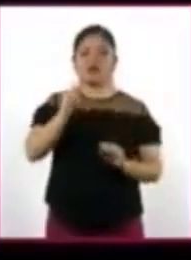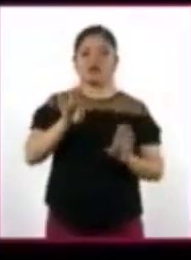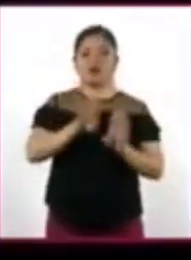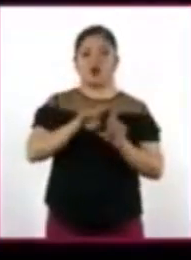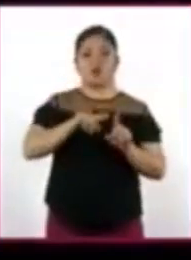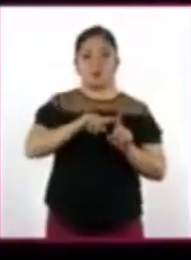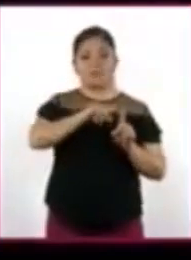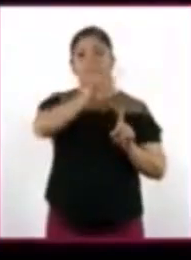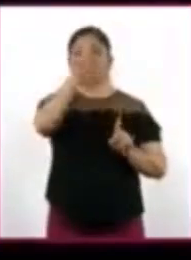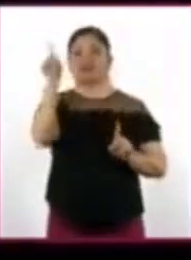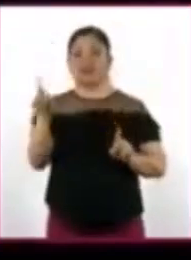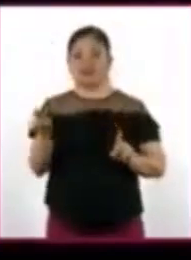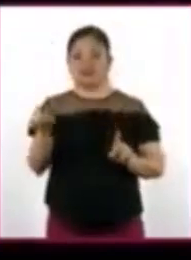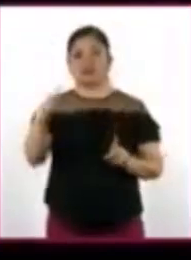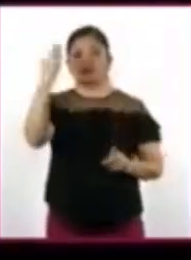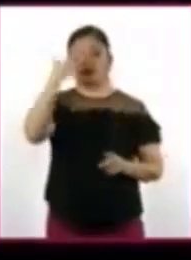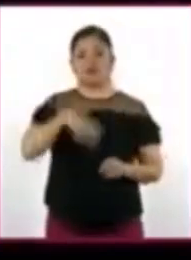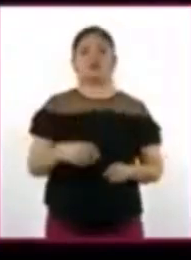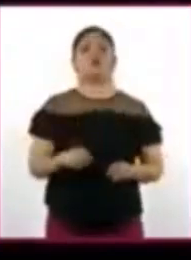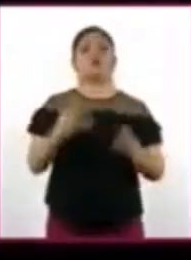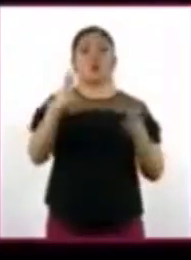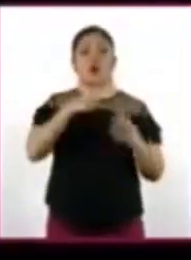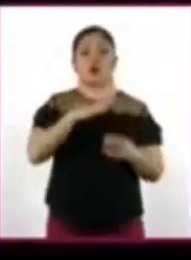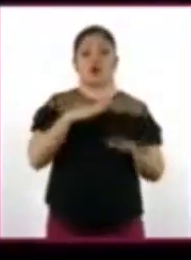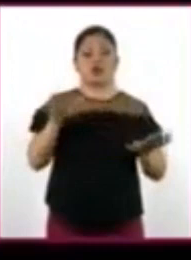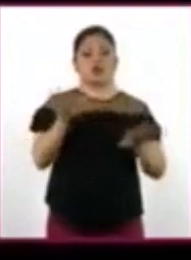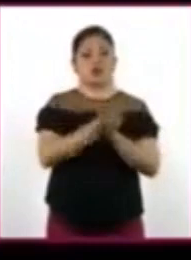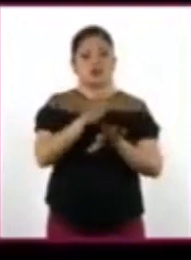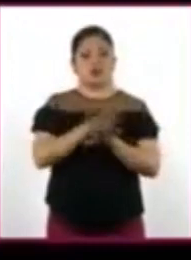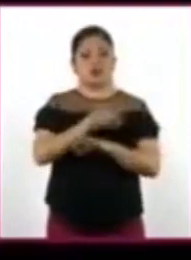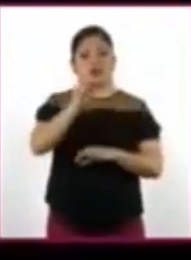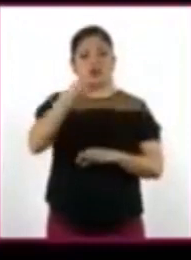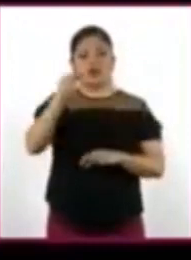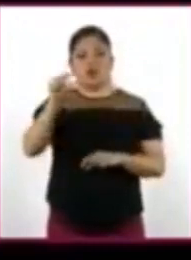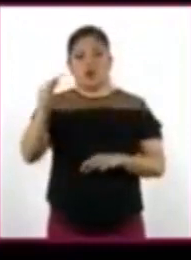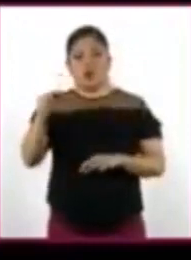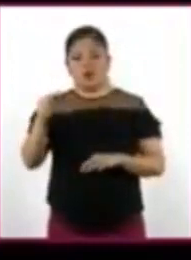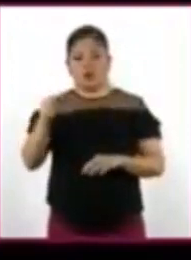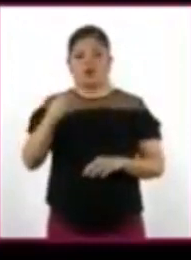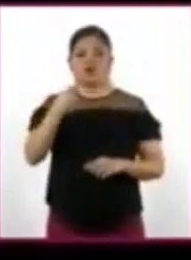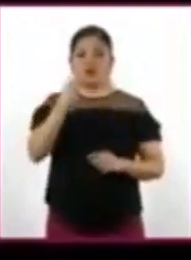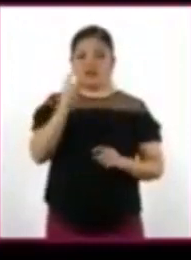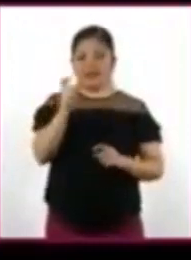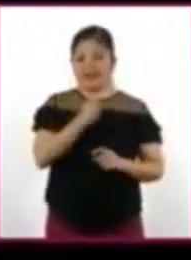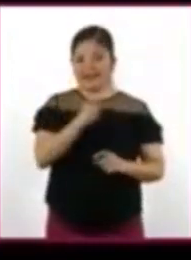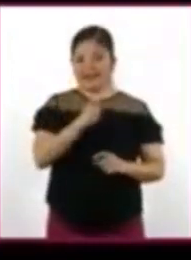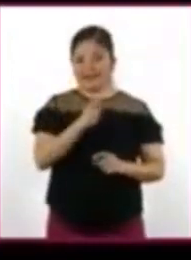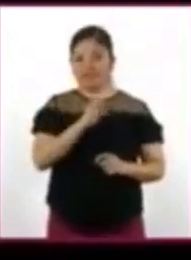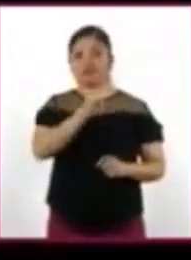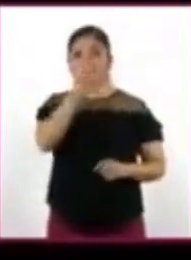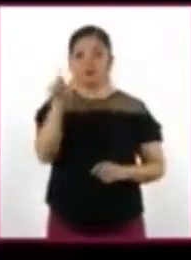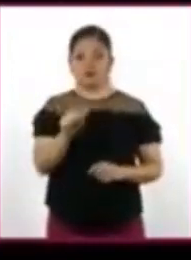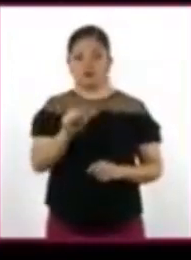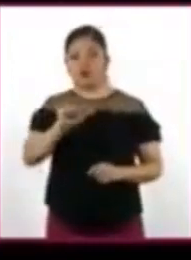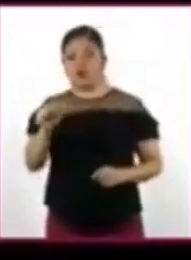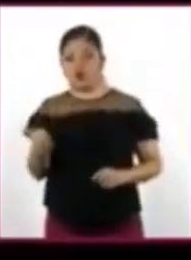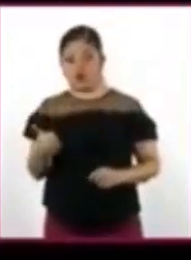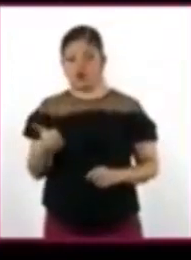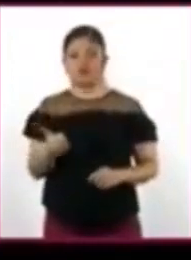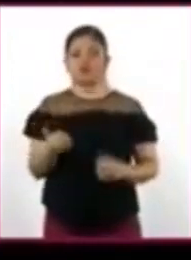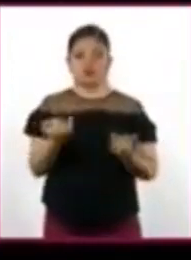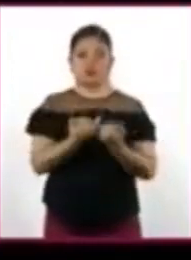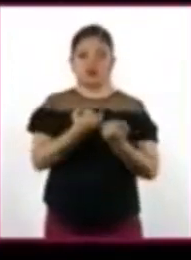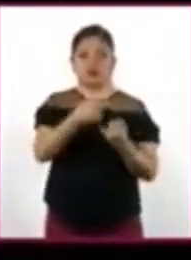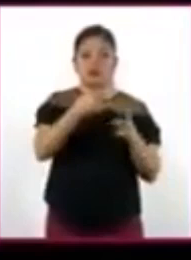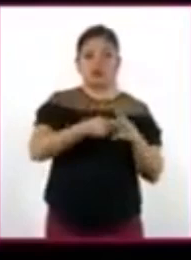la sacamos viendo cuánto cambiaban los bloques de una x a otra. Es decir, calculamos la pendiente viendo cómo